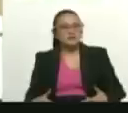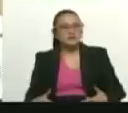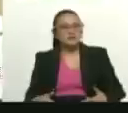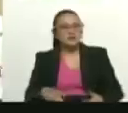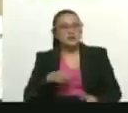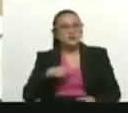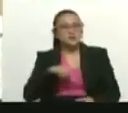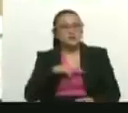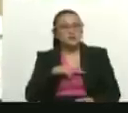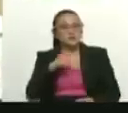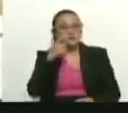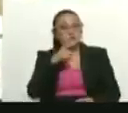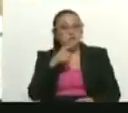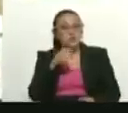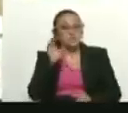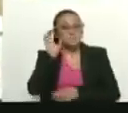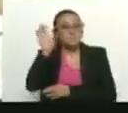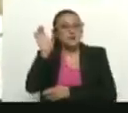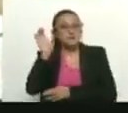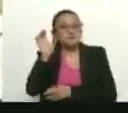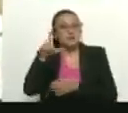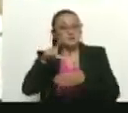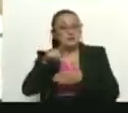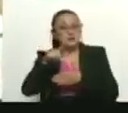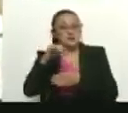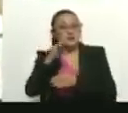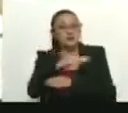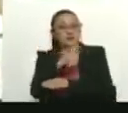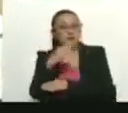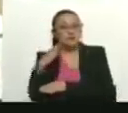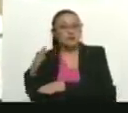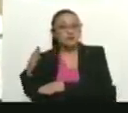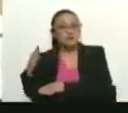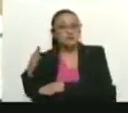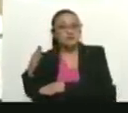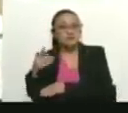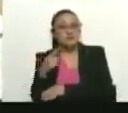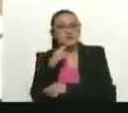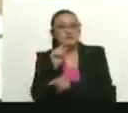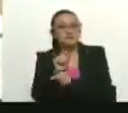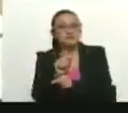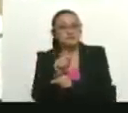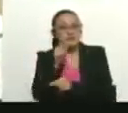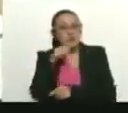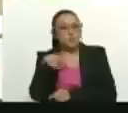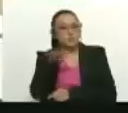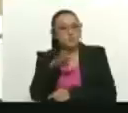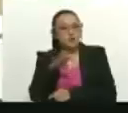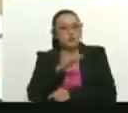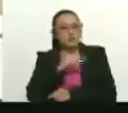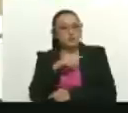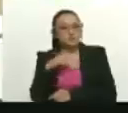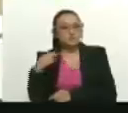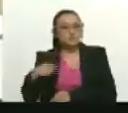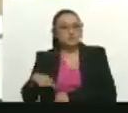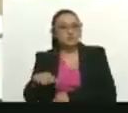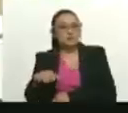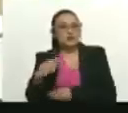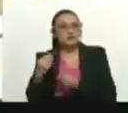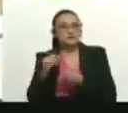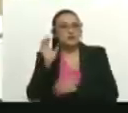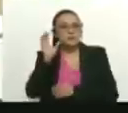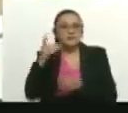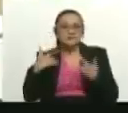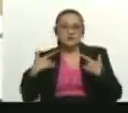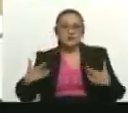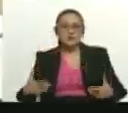Nosotros que somos patriotas de América Latina y el Caribe, le decimos al pueblo patriota de China, construyamos una patria